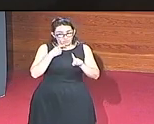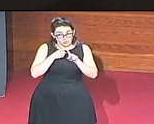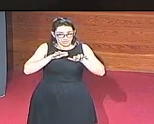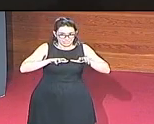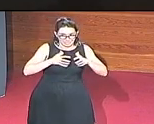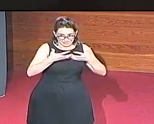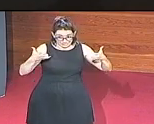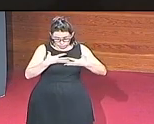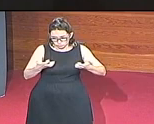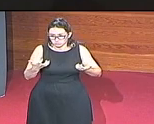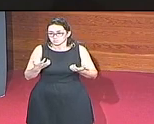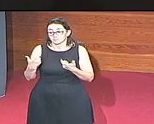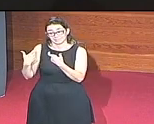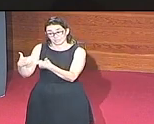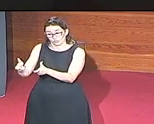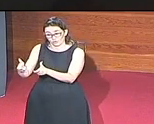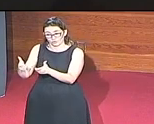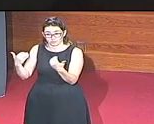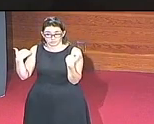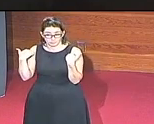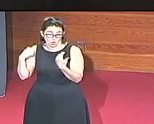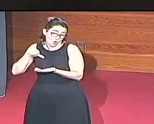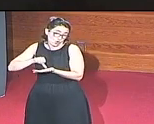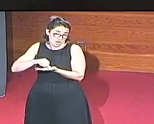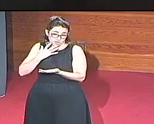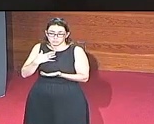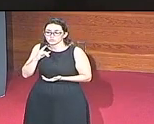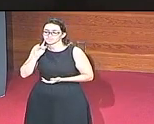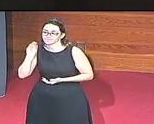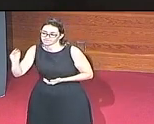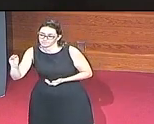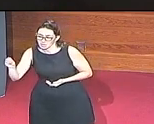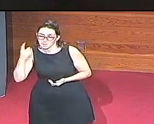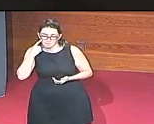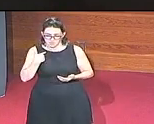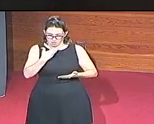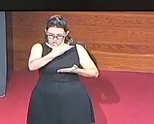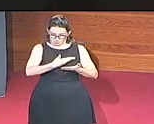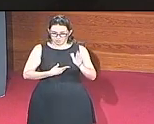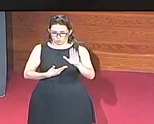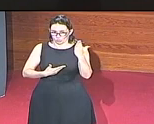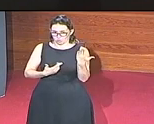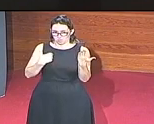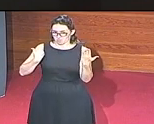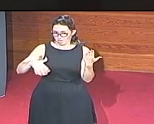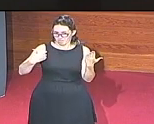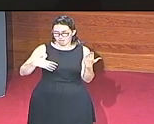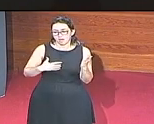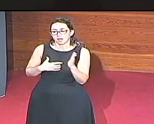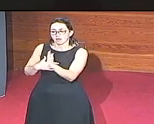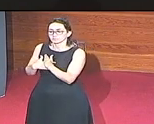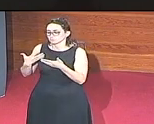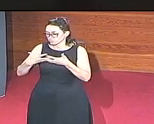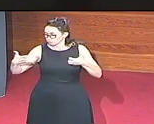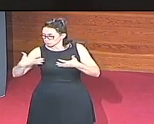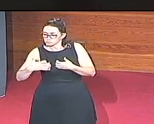llamas a la sección correspondiente del local en este caso les digo mira yo quiero esta de doble página vale pues te quedan 70 líneas para